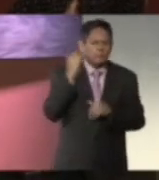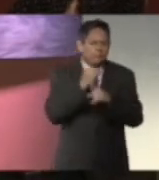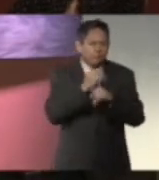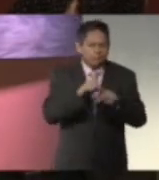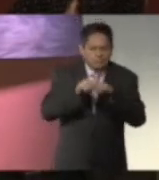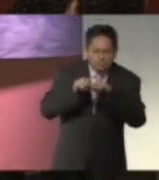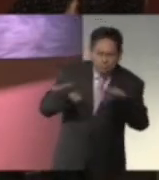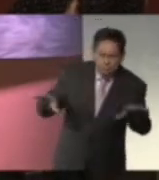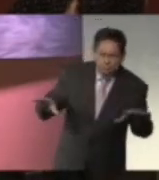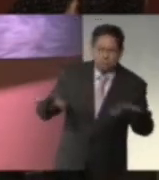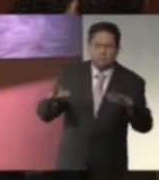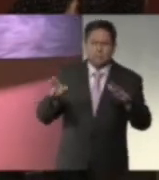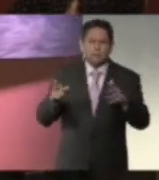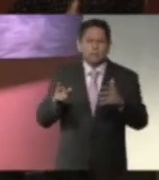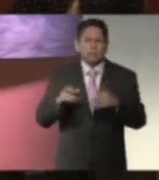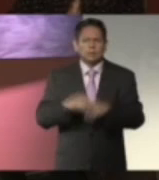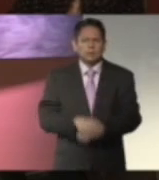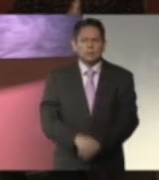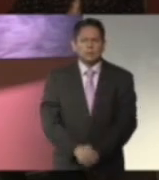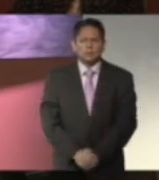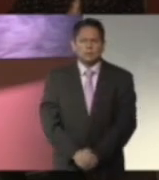información